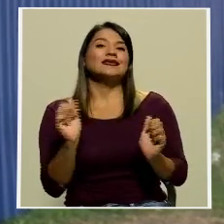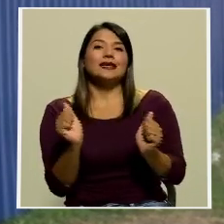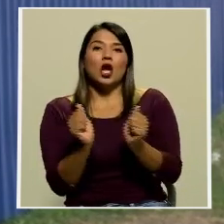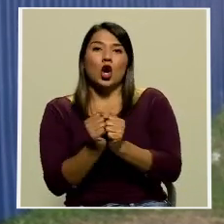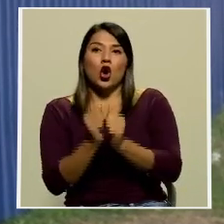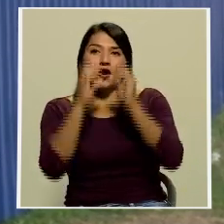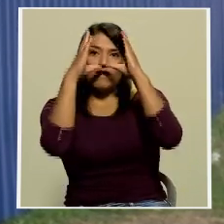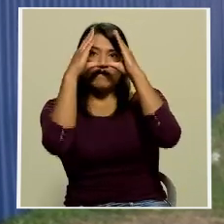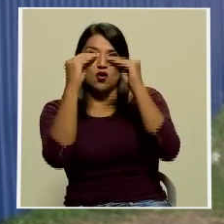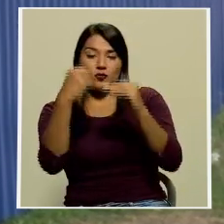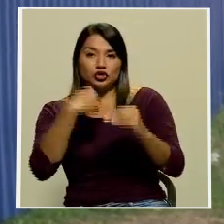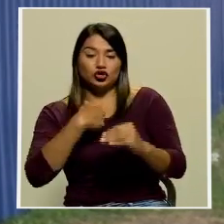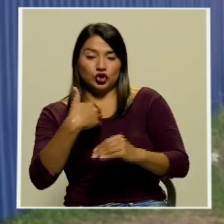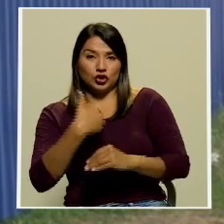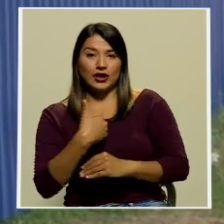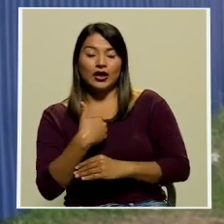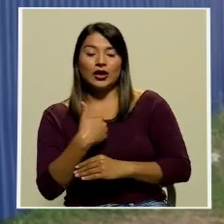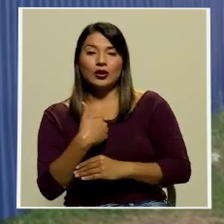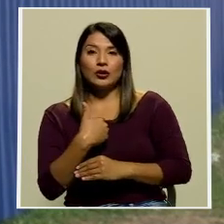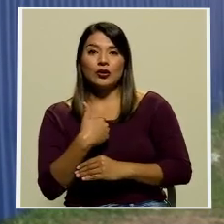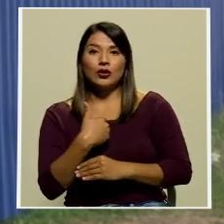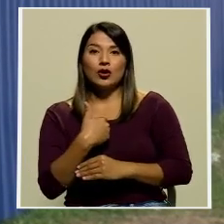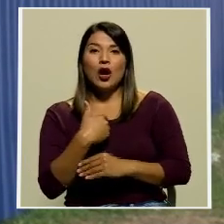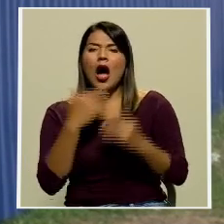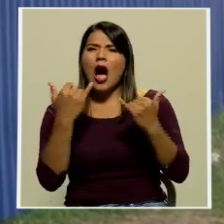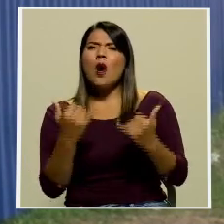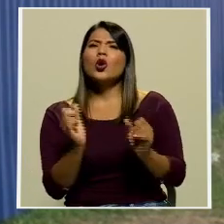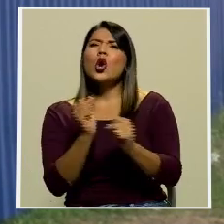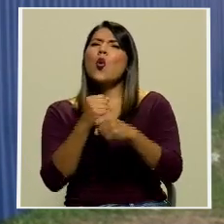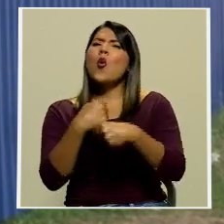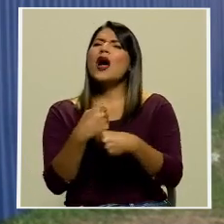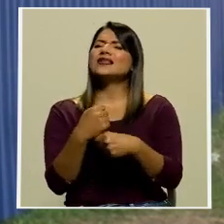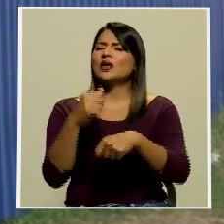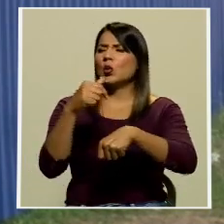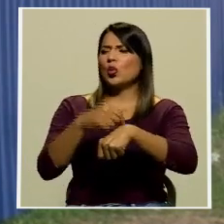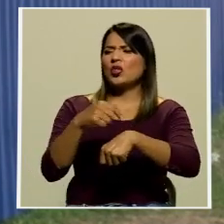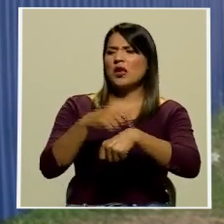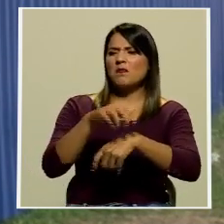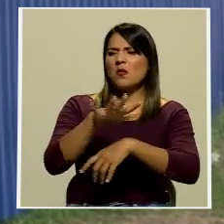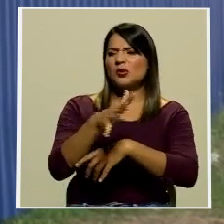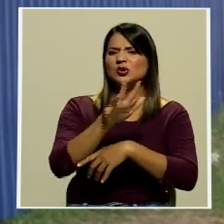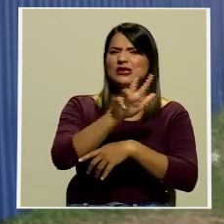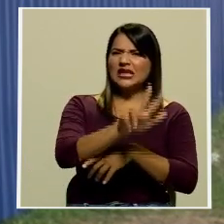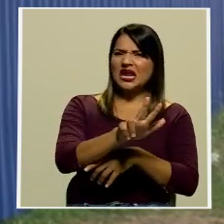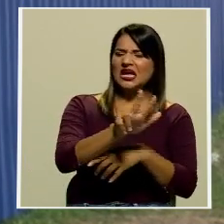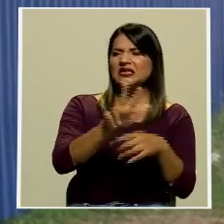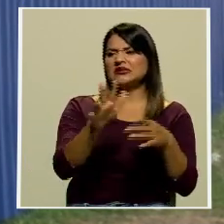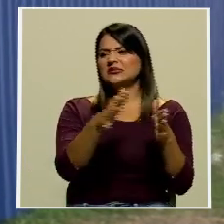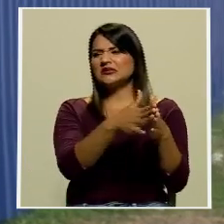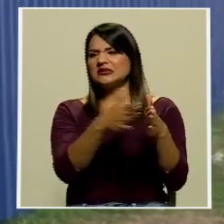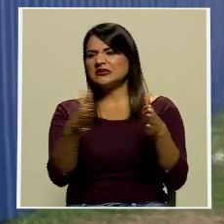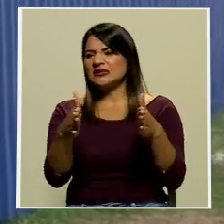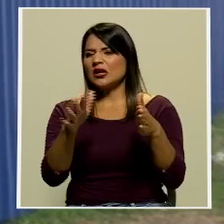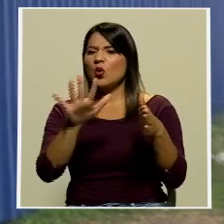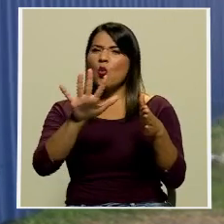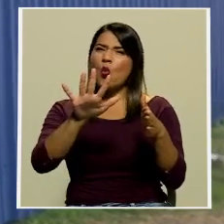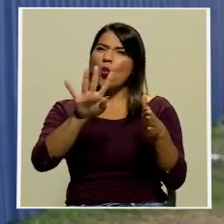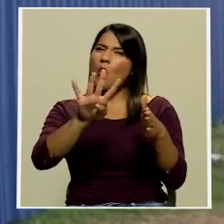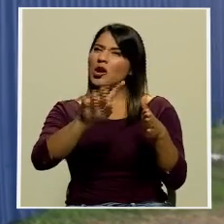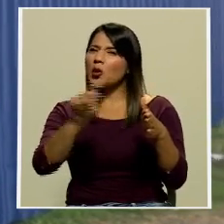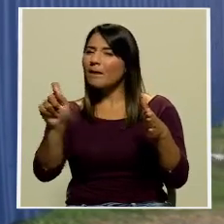resolución de los jueces del COSEBI, lo están haciendo en un plazo más o menos de 3 a 4, muchos 5